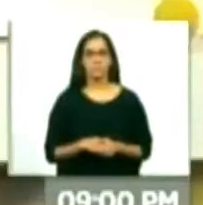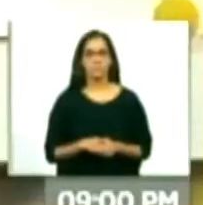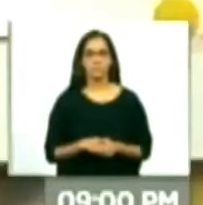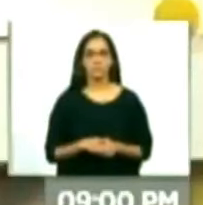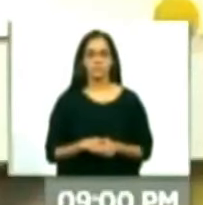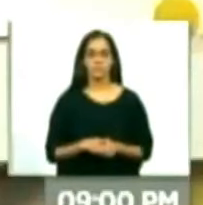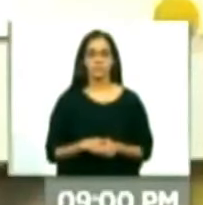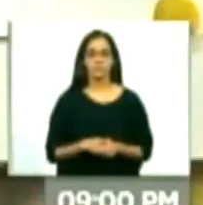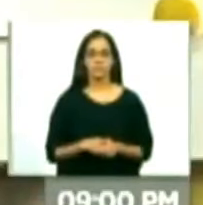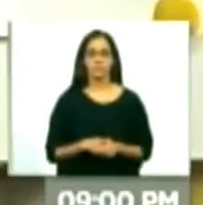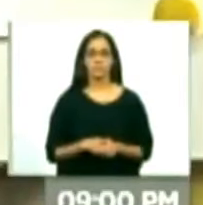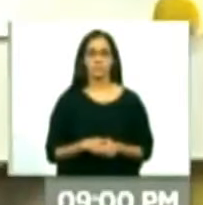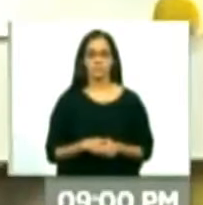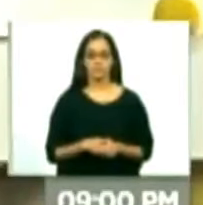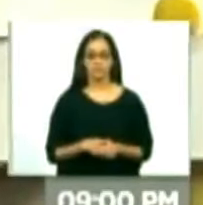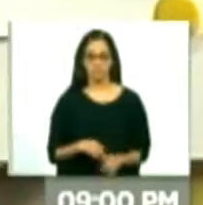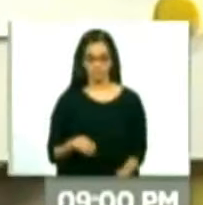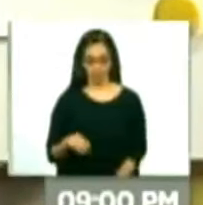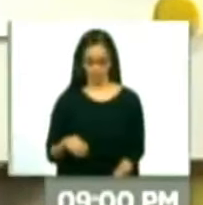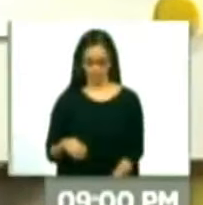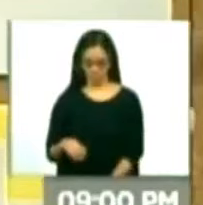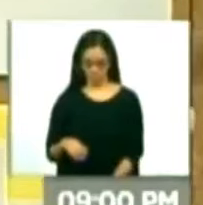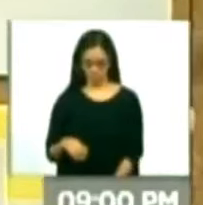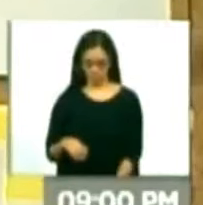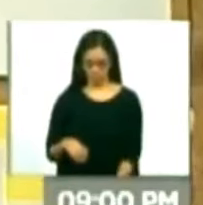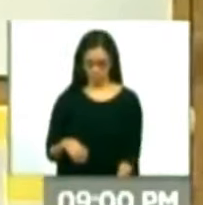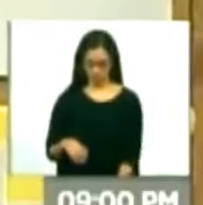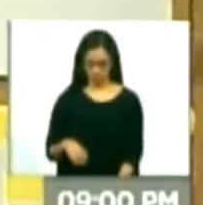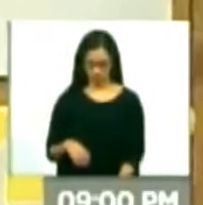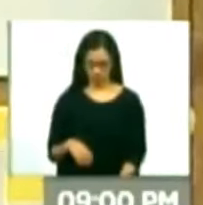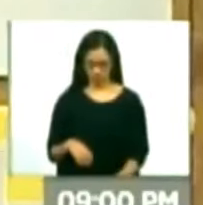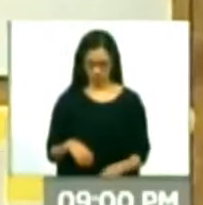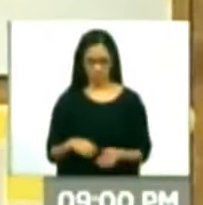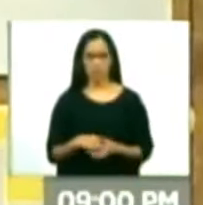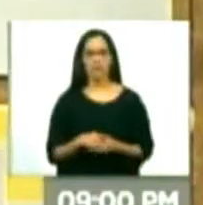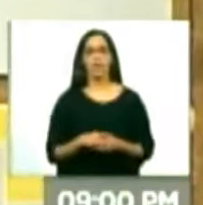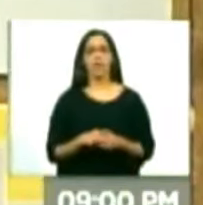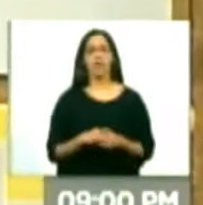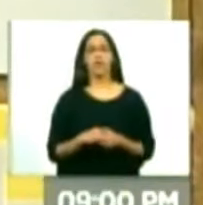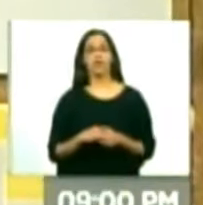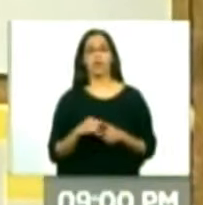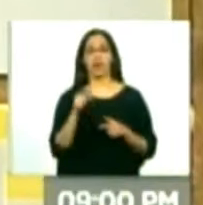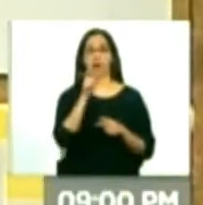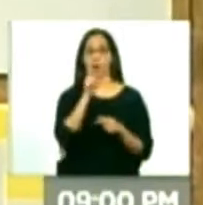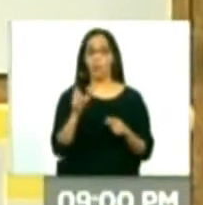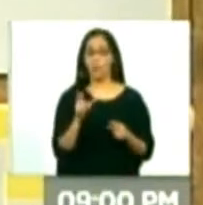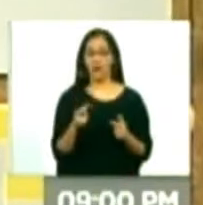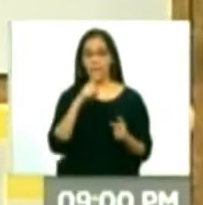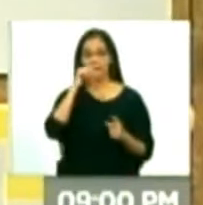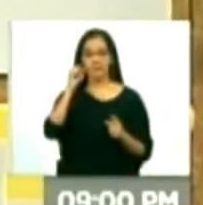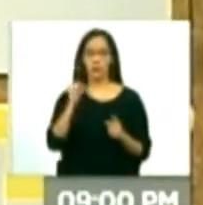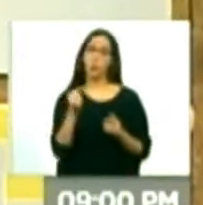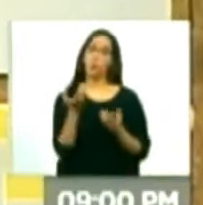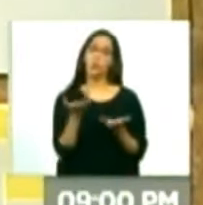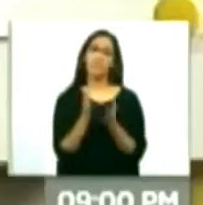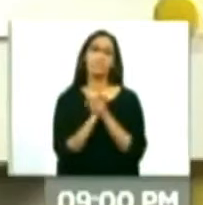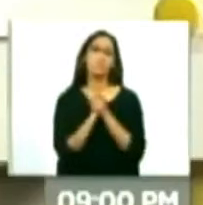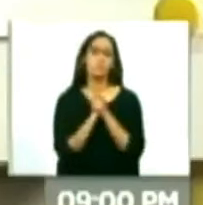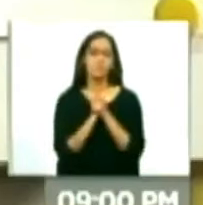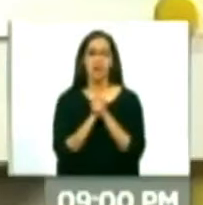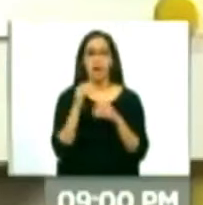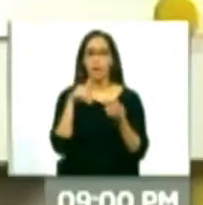El peculiar reto súplica, ahora es súplica, de Maduro para presionar a votar el 6D. Alberto